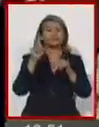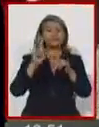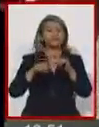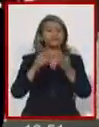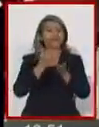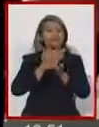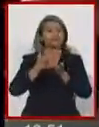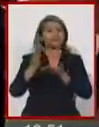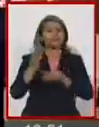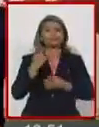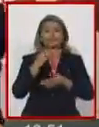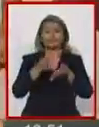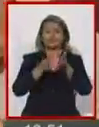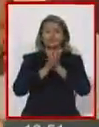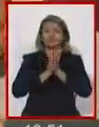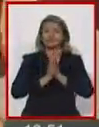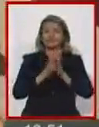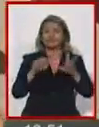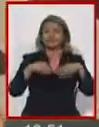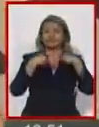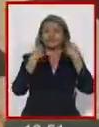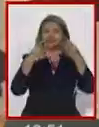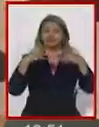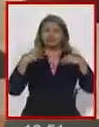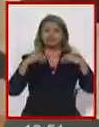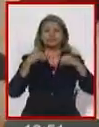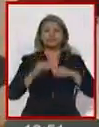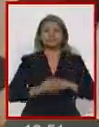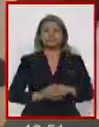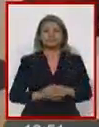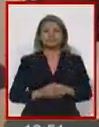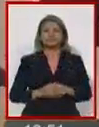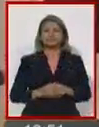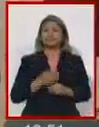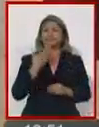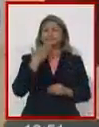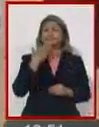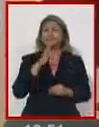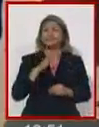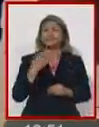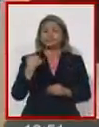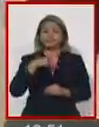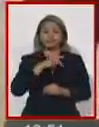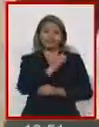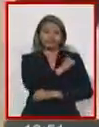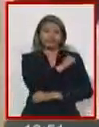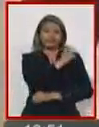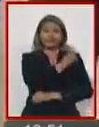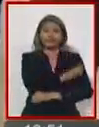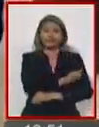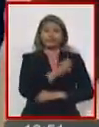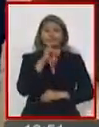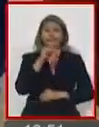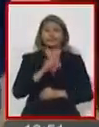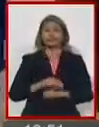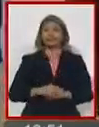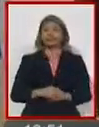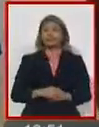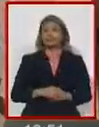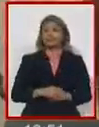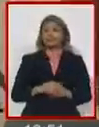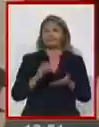pueden sacar porque ellos piden que se les dé un mercado. Eso está mal a nuestras autoridades, que no sean